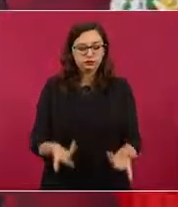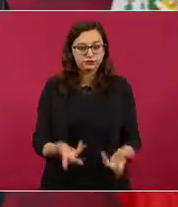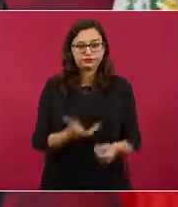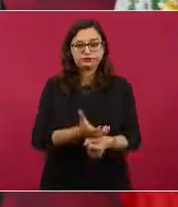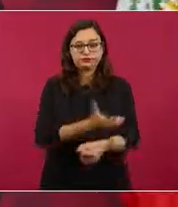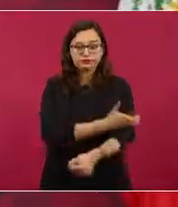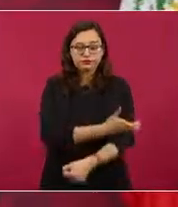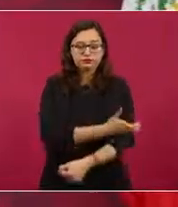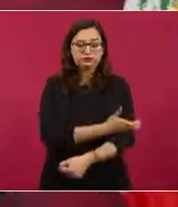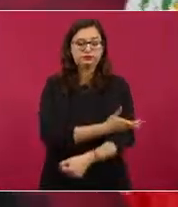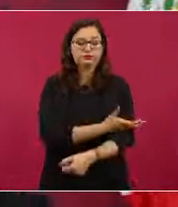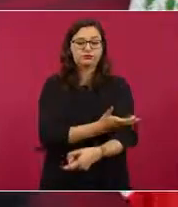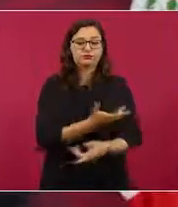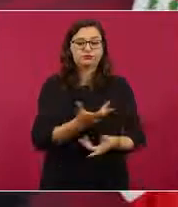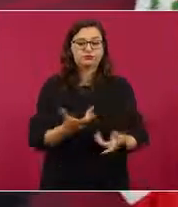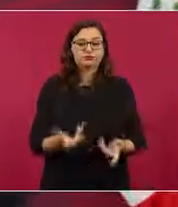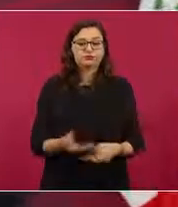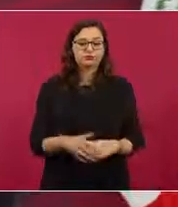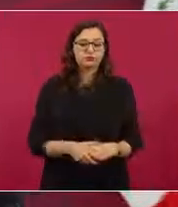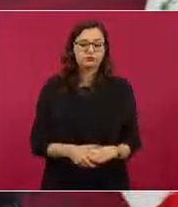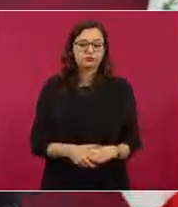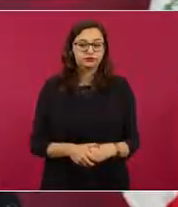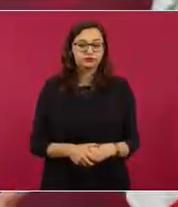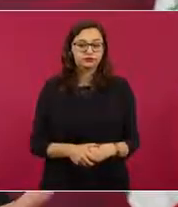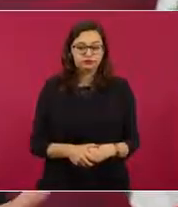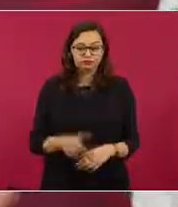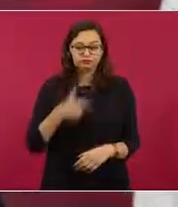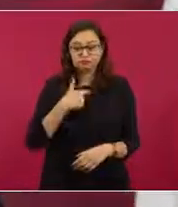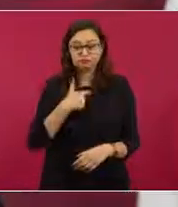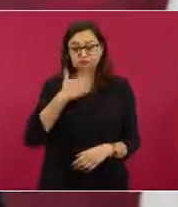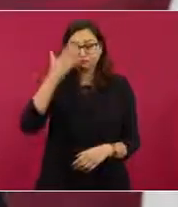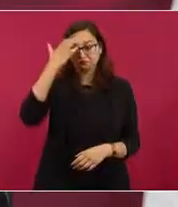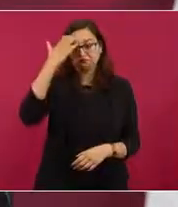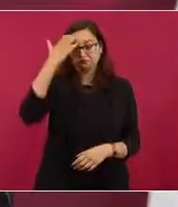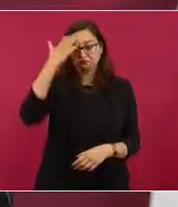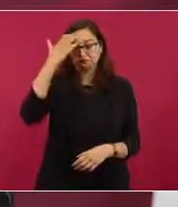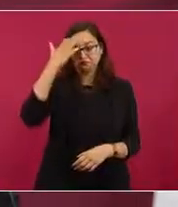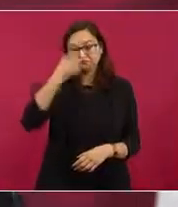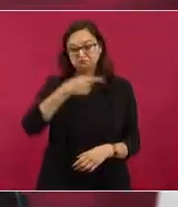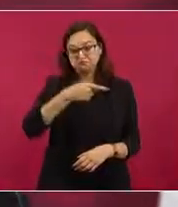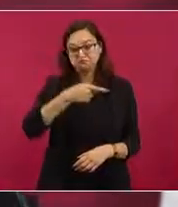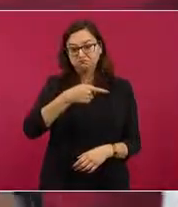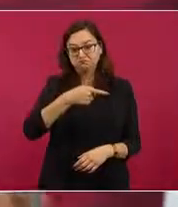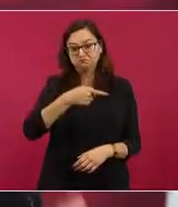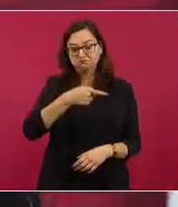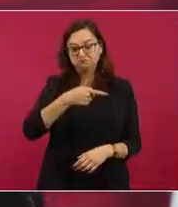compañeros. Yo lo conocí,